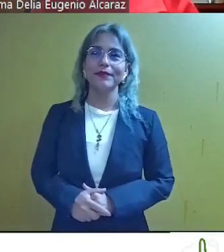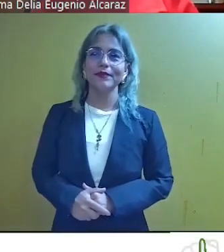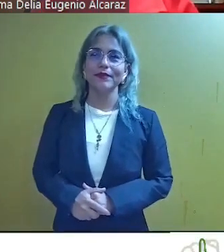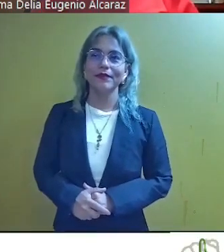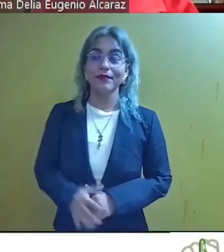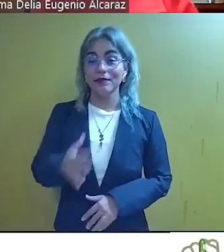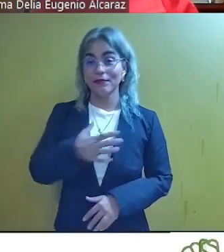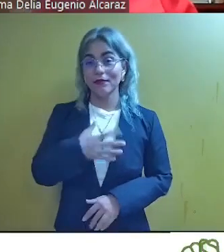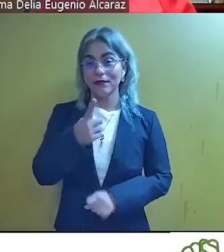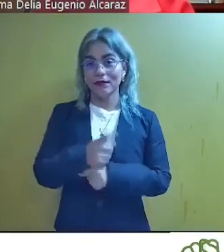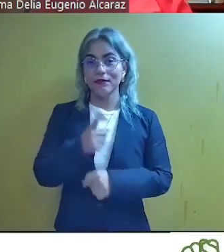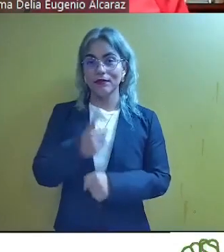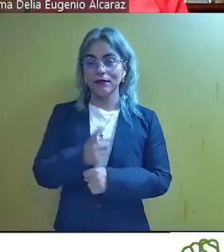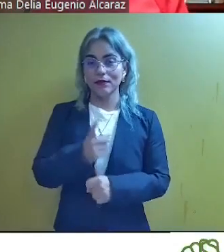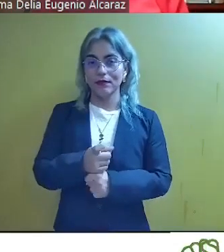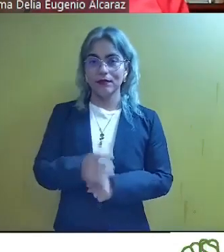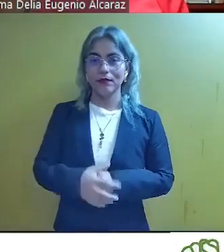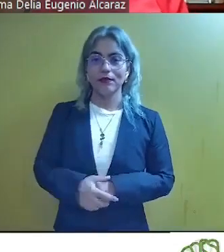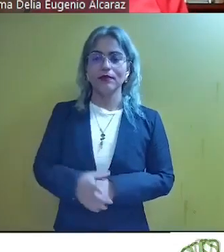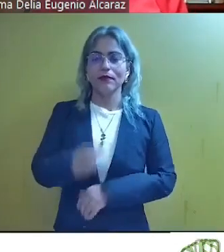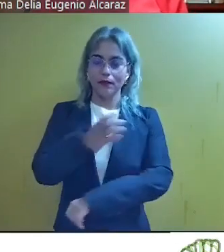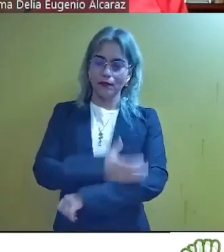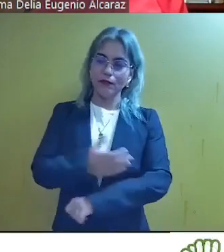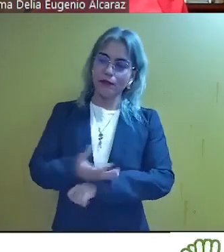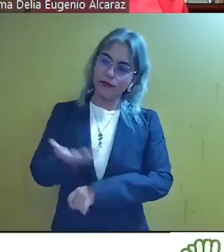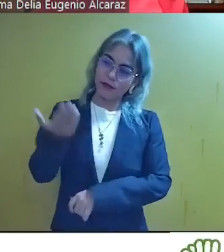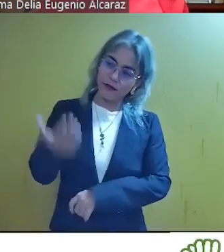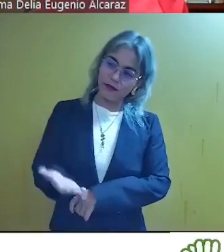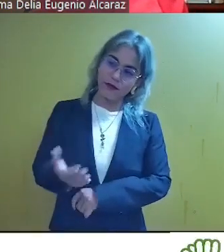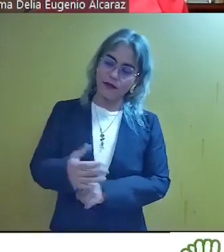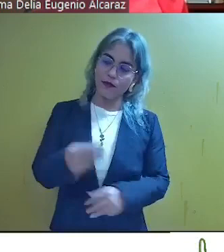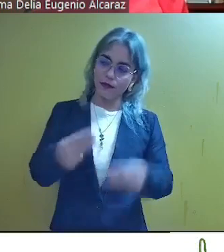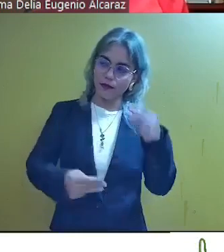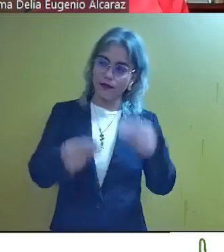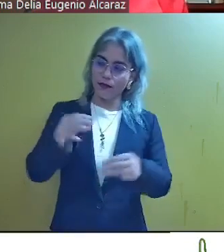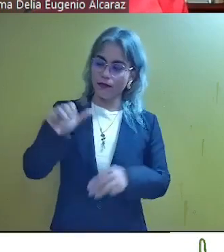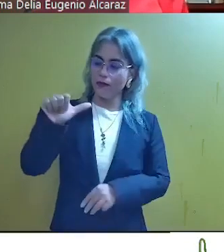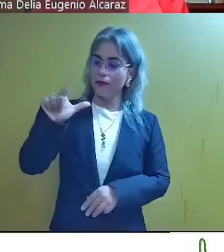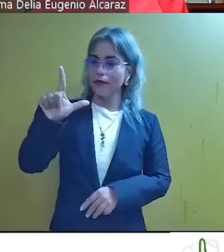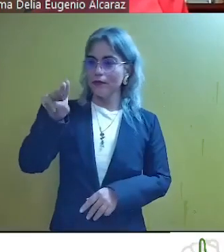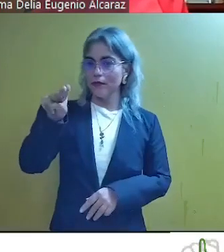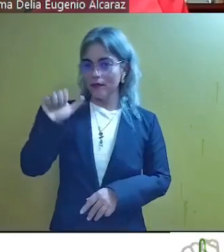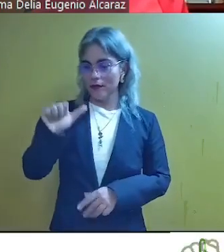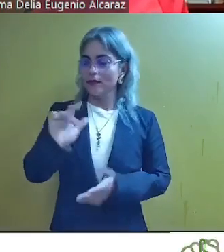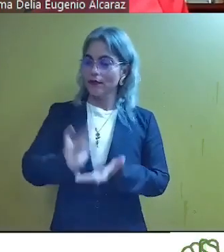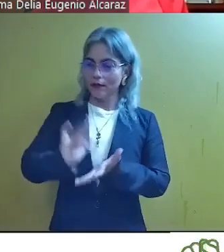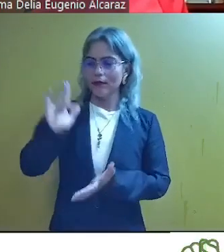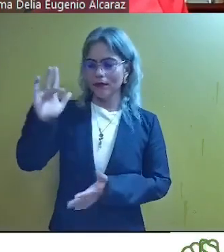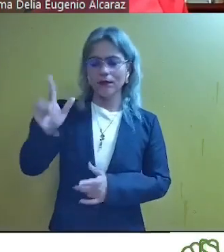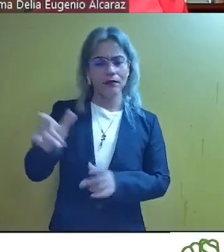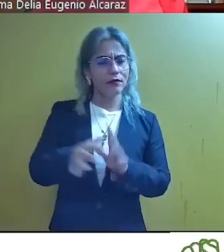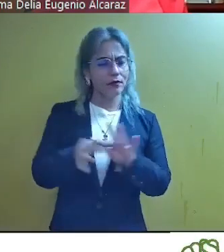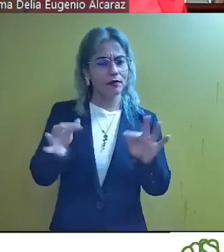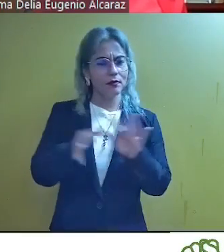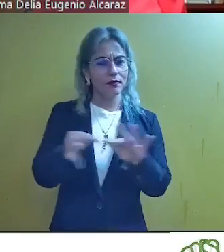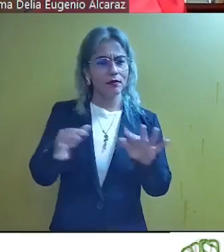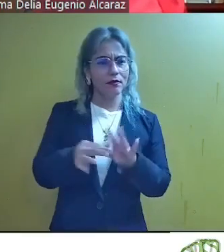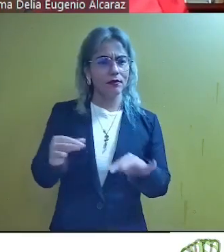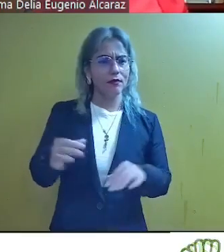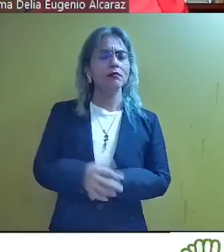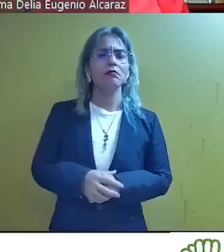Primeramente, pues agradecerle a mi compañera magistrada Almadelia. Hizo una